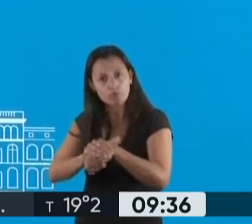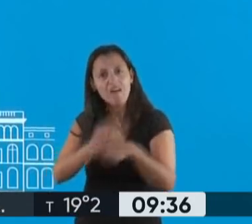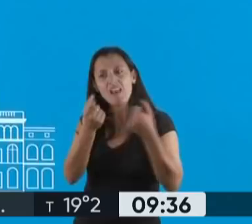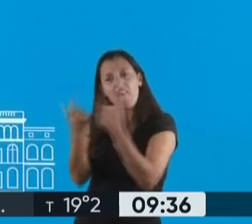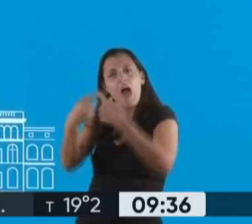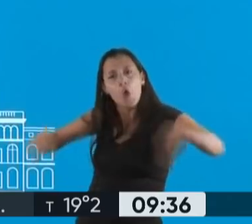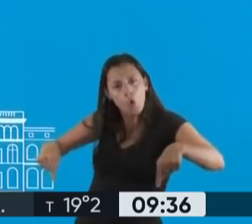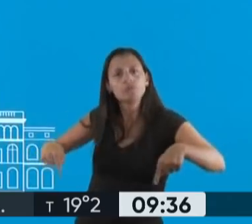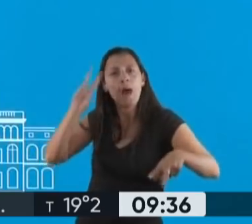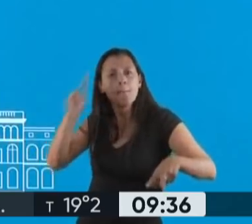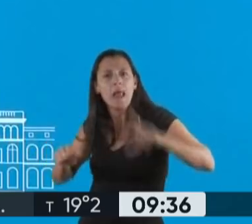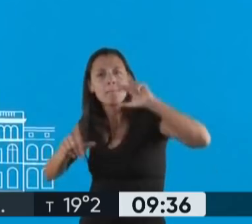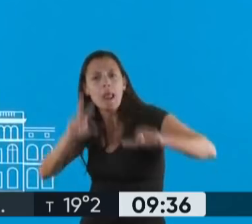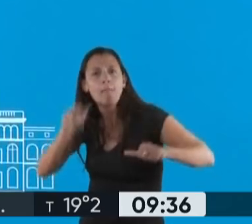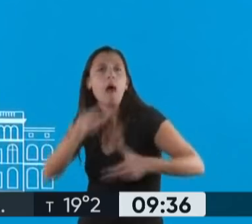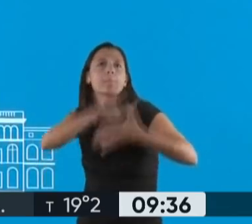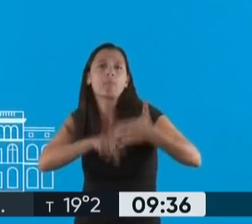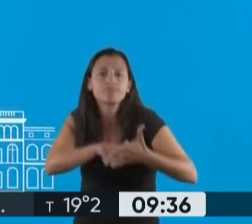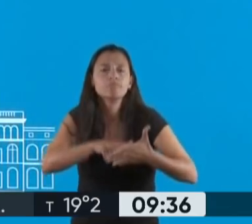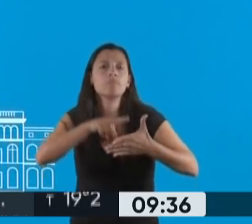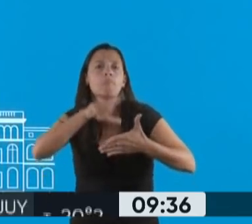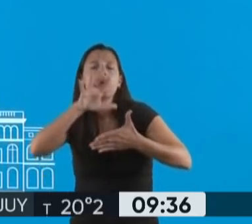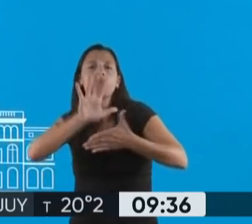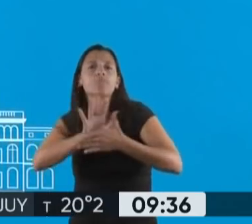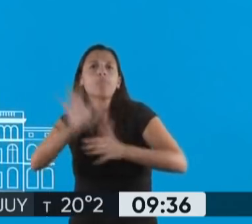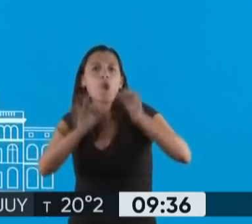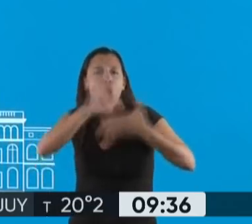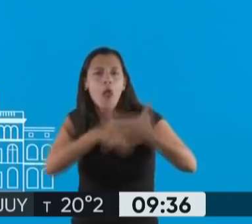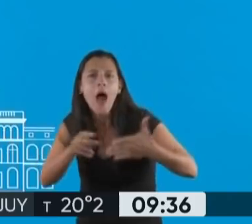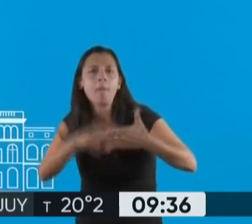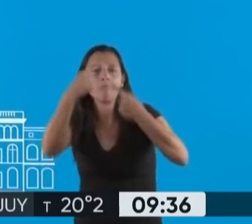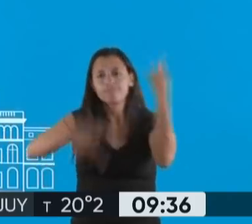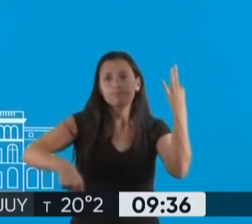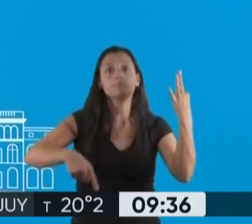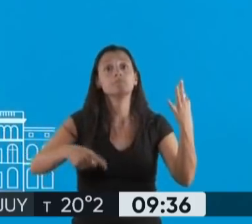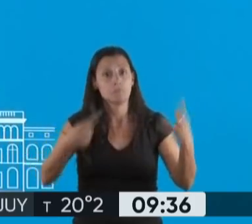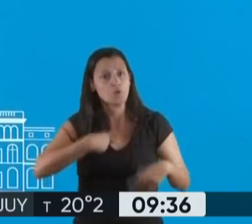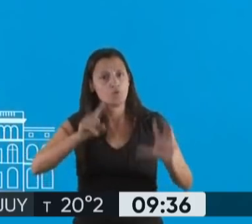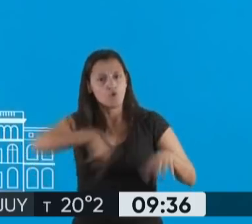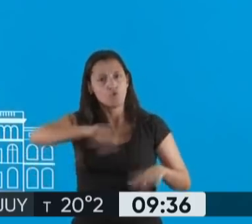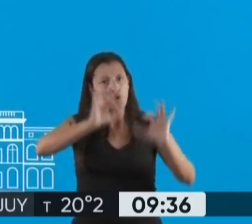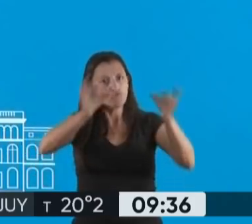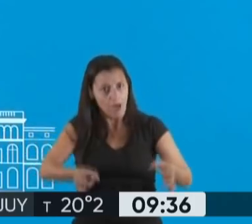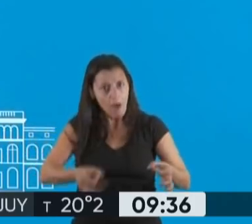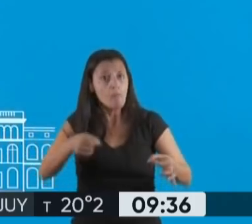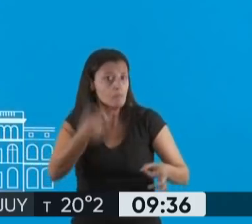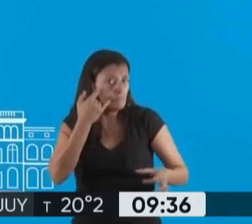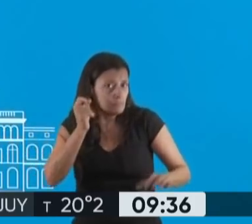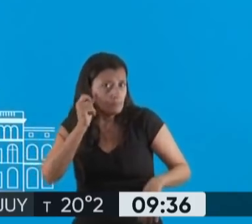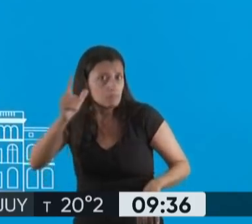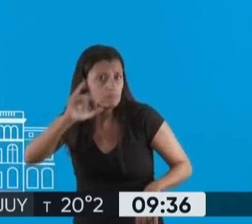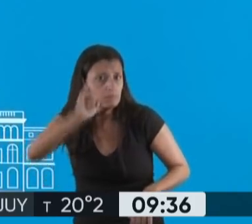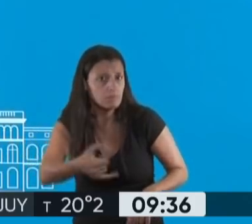herramientas para los memorándums, el programa y el resto. Entendemos que esto cumple ampliamente con